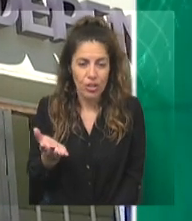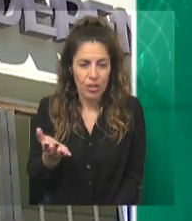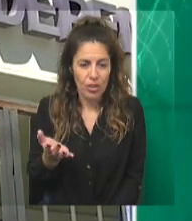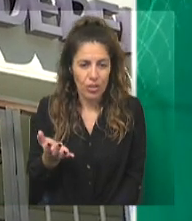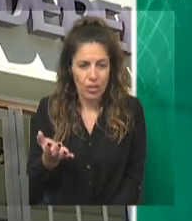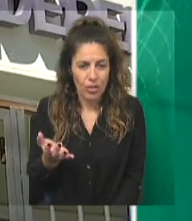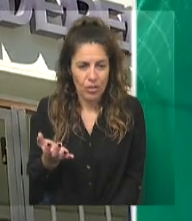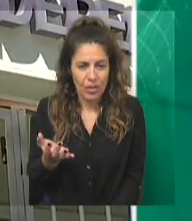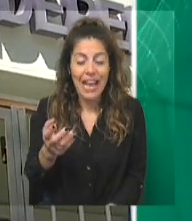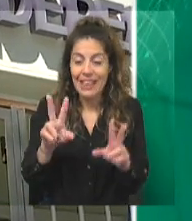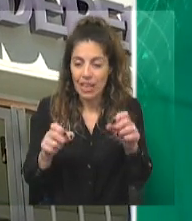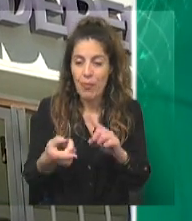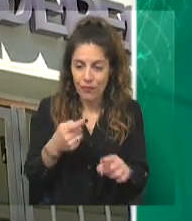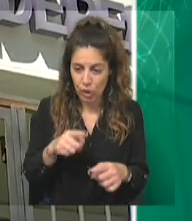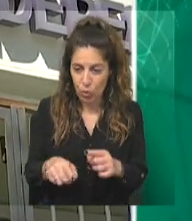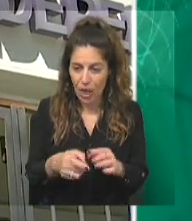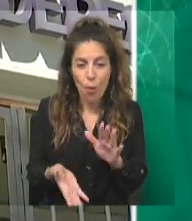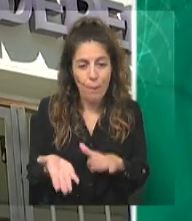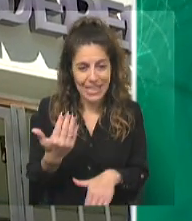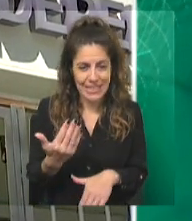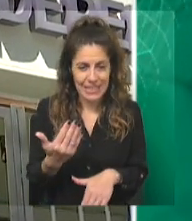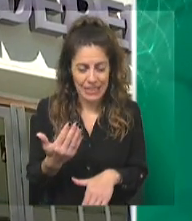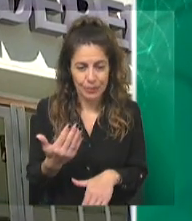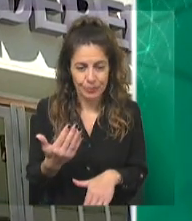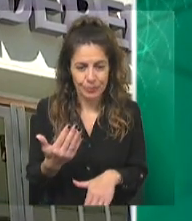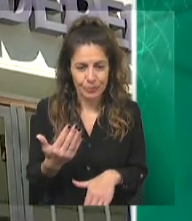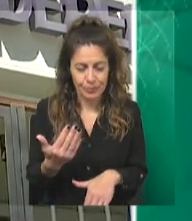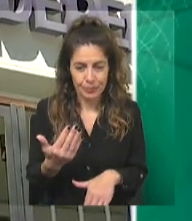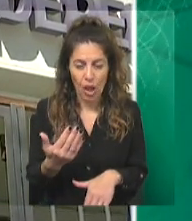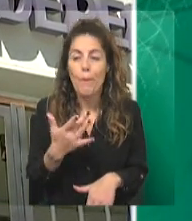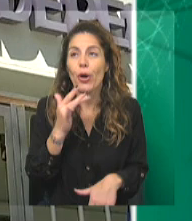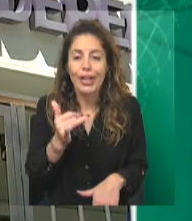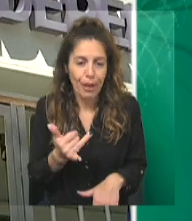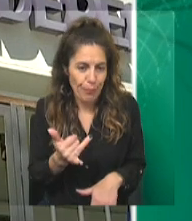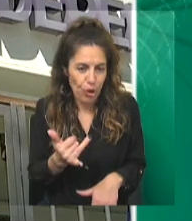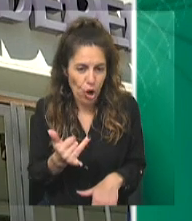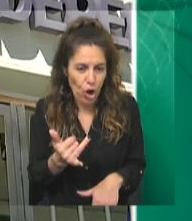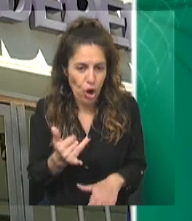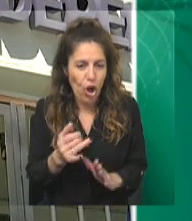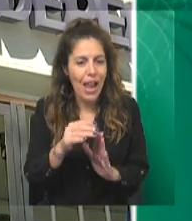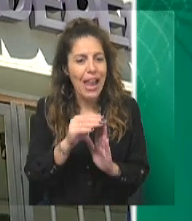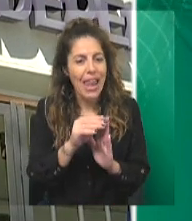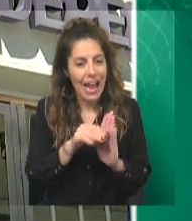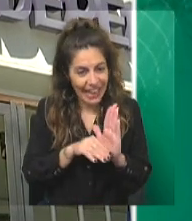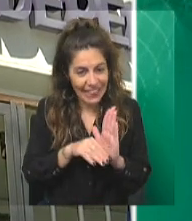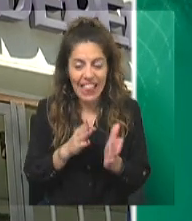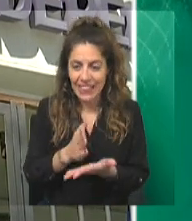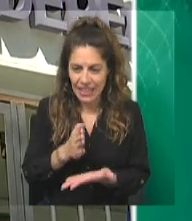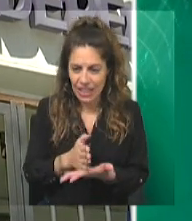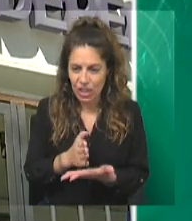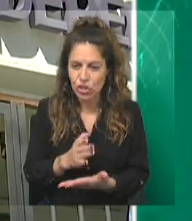en temas vinculados más a por ejemplo la agenda de derechos sí